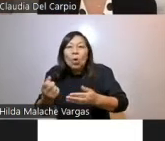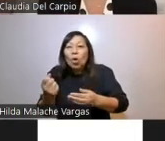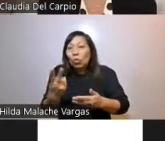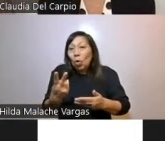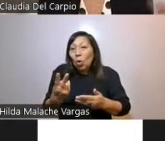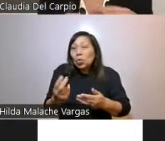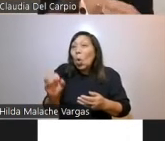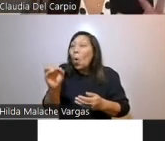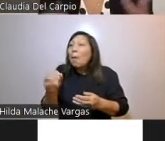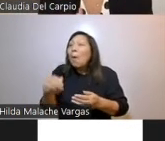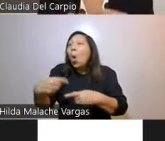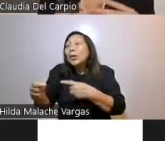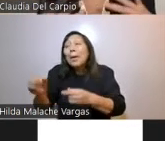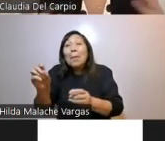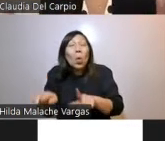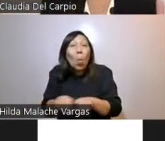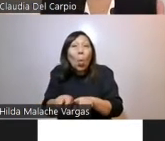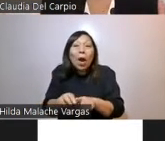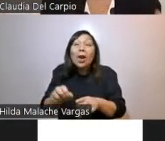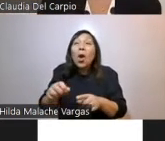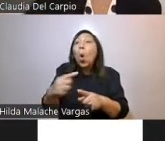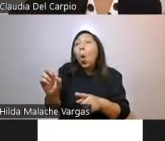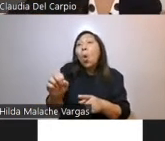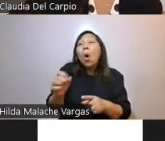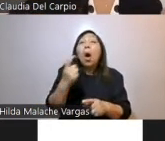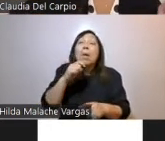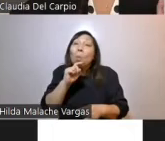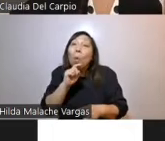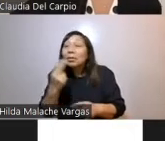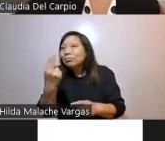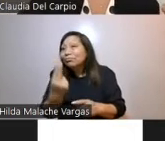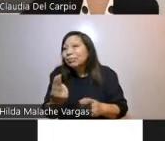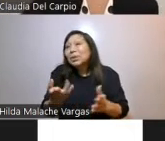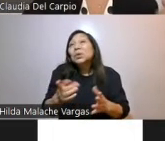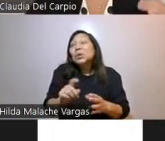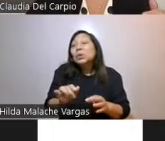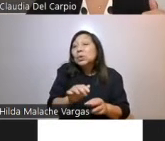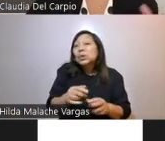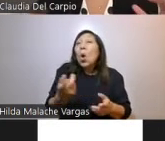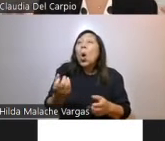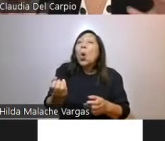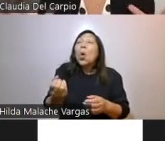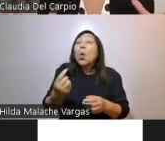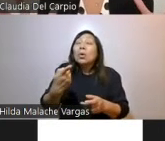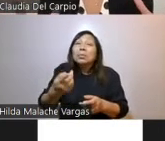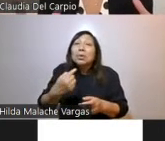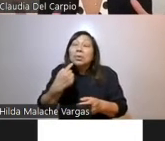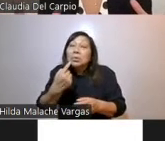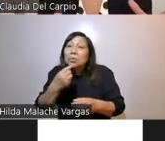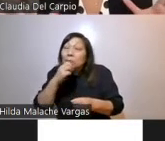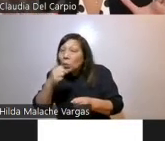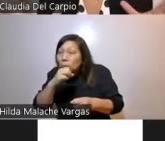más personas del mismo sexo o de distinto sexo, y por medio de sexo oral, genital o anal. Toda